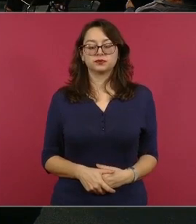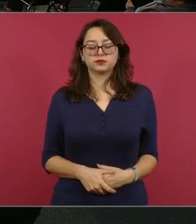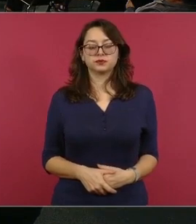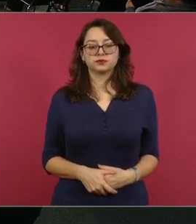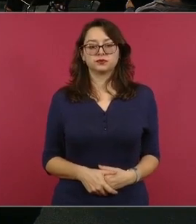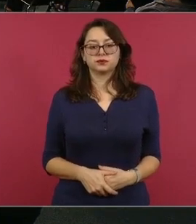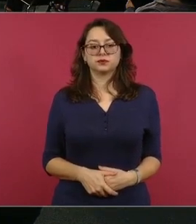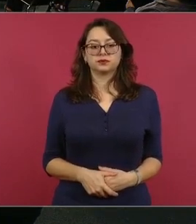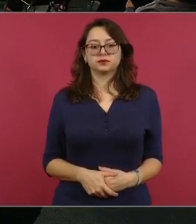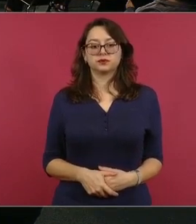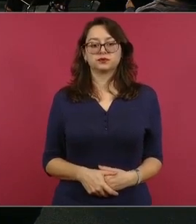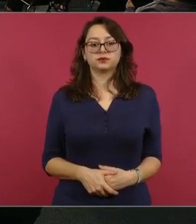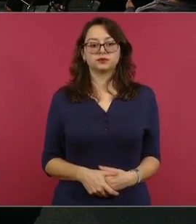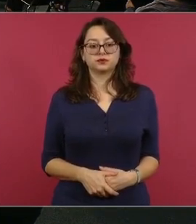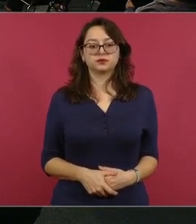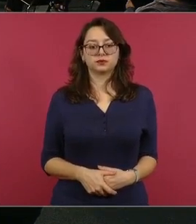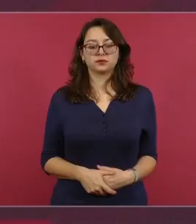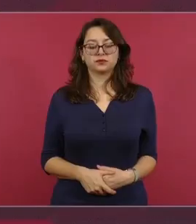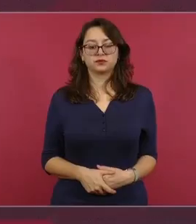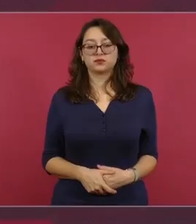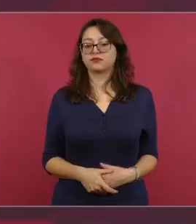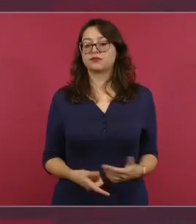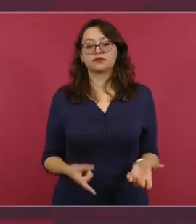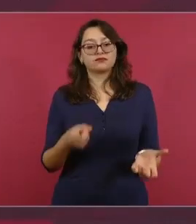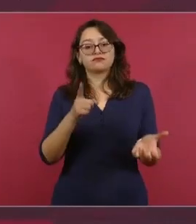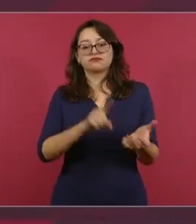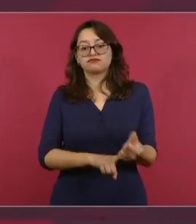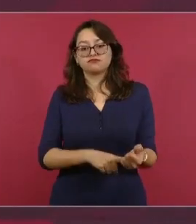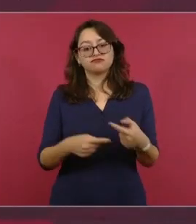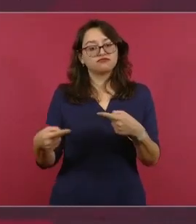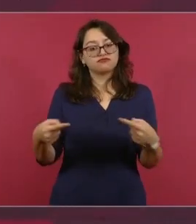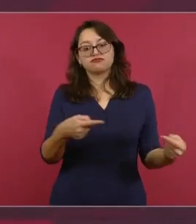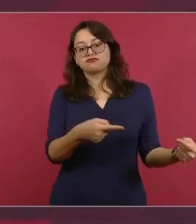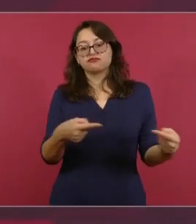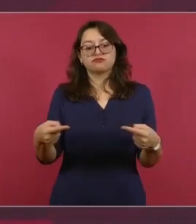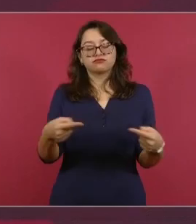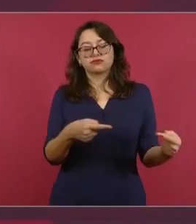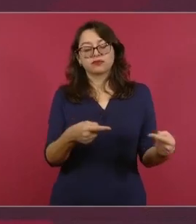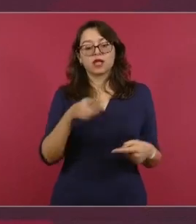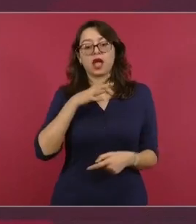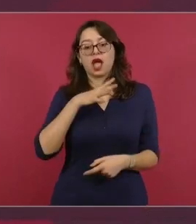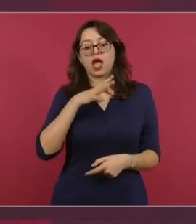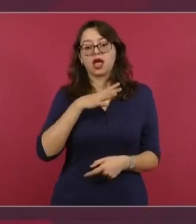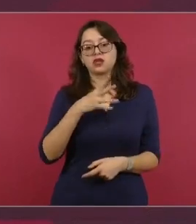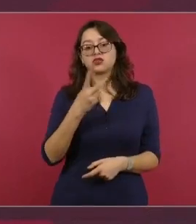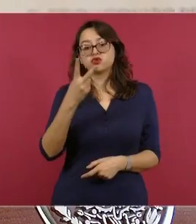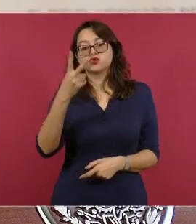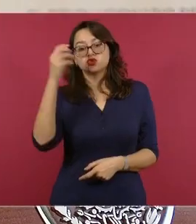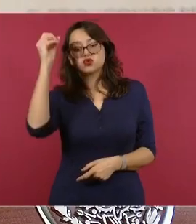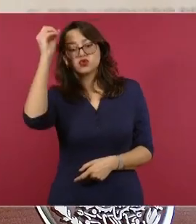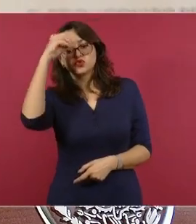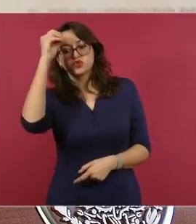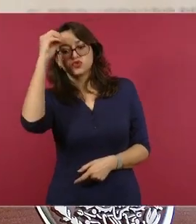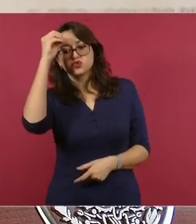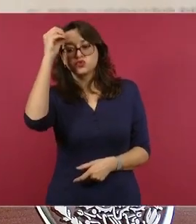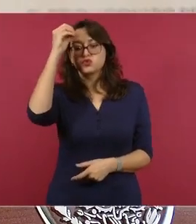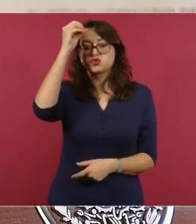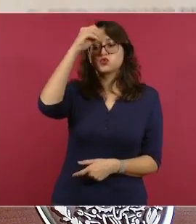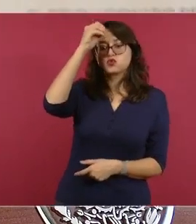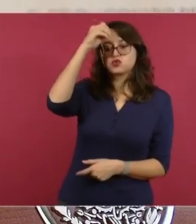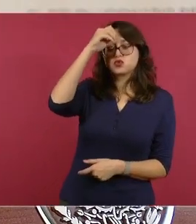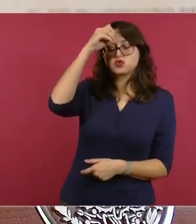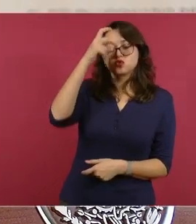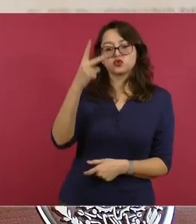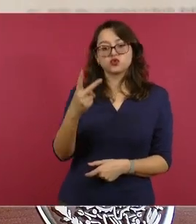Sí, pero también al interior del gobierno hay dos posturas, que no